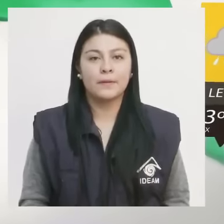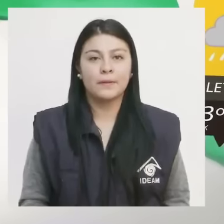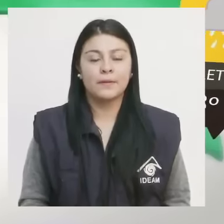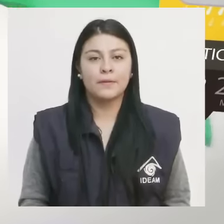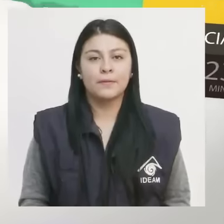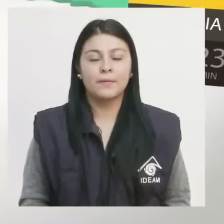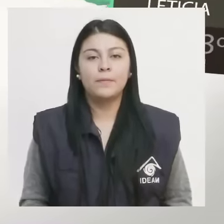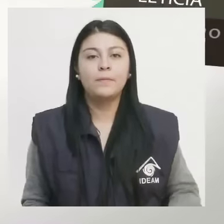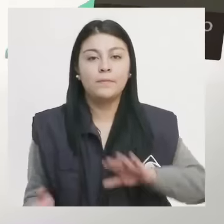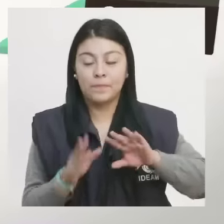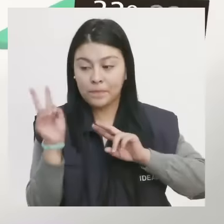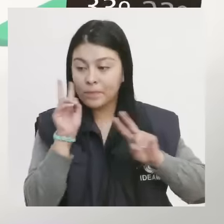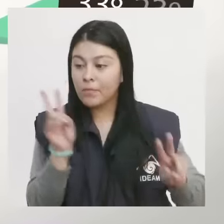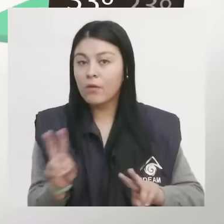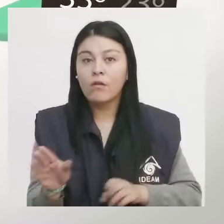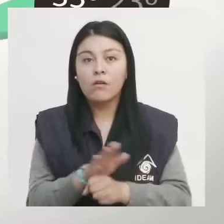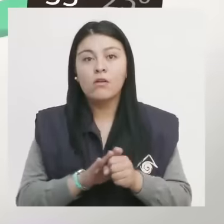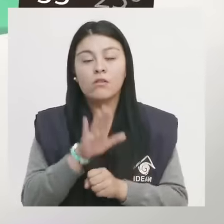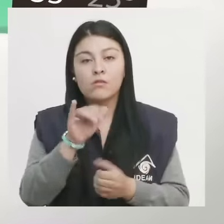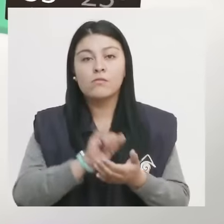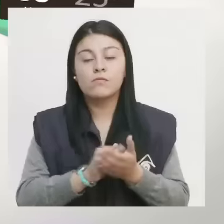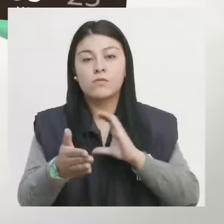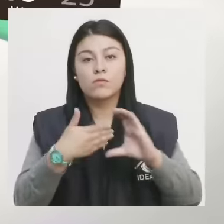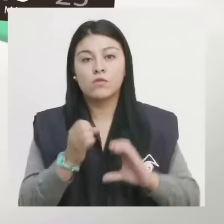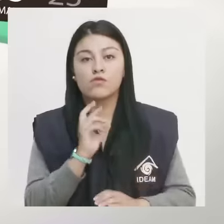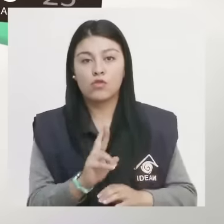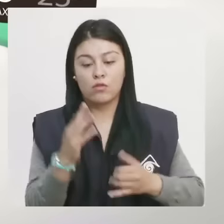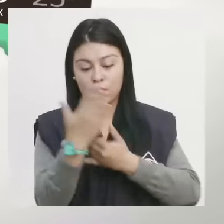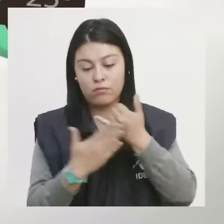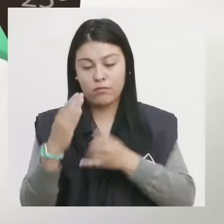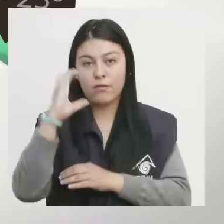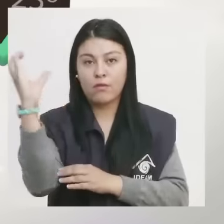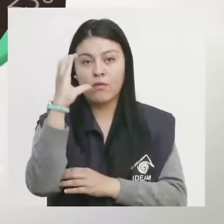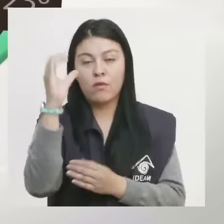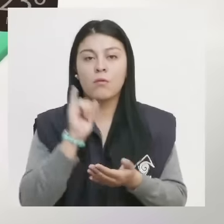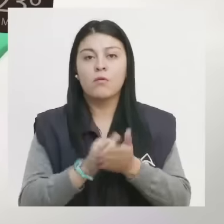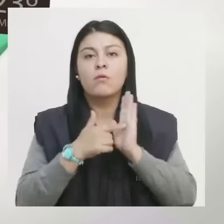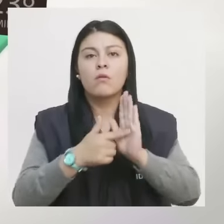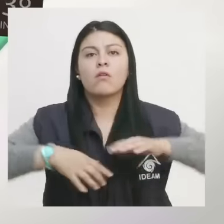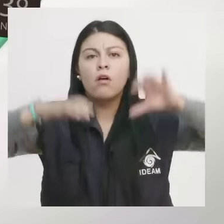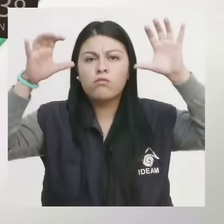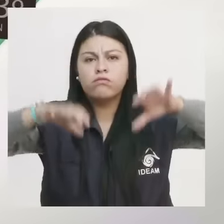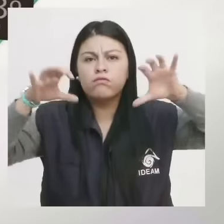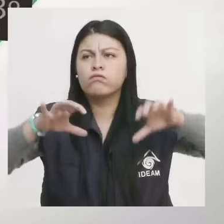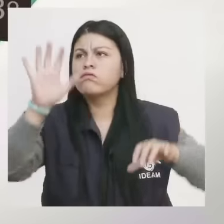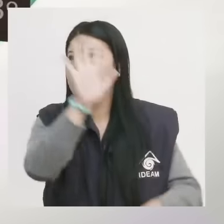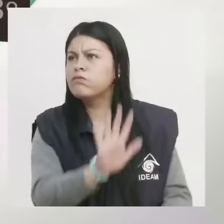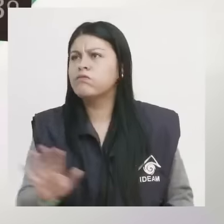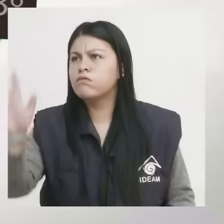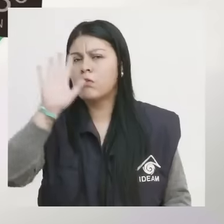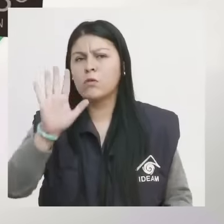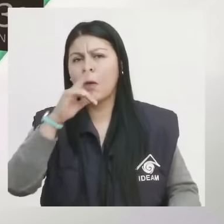Observando las condiciones del clima al sur del territorio nacional, también habrán lluvias en todas las regiones colindantes de la Amazonía.